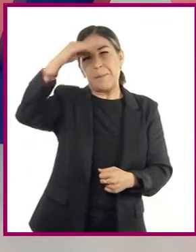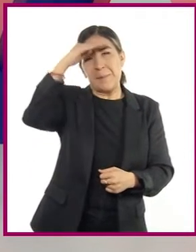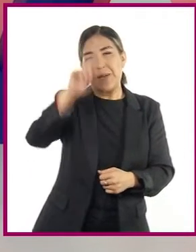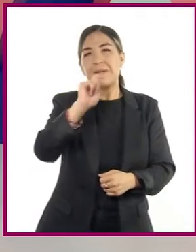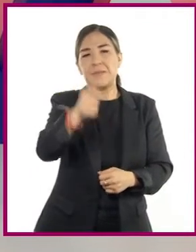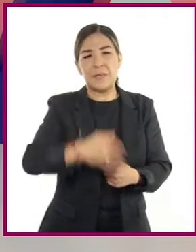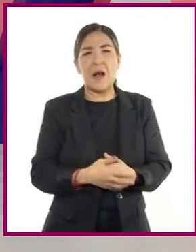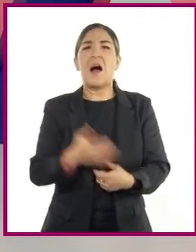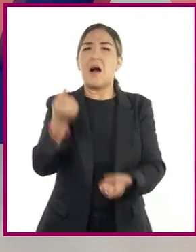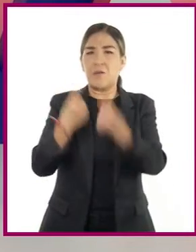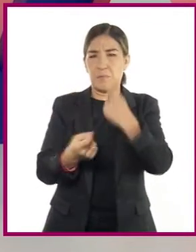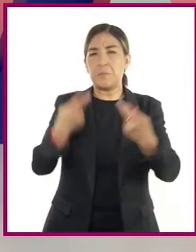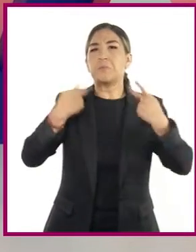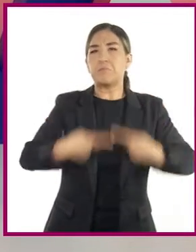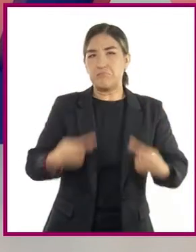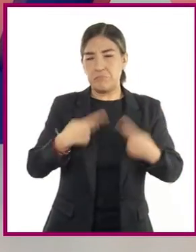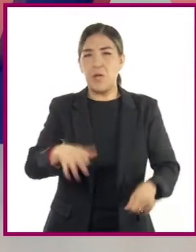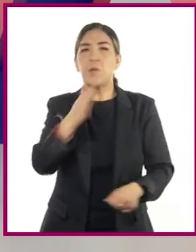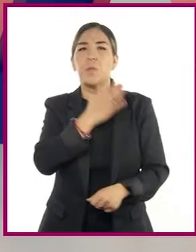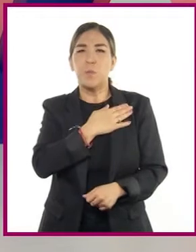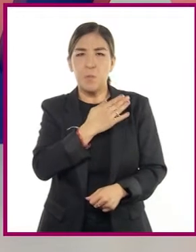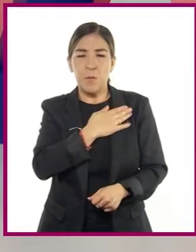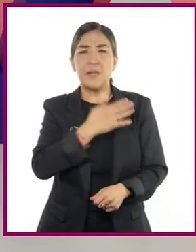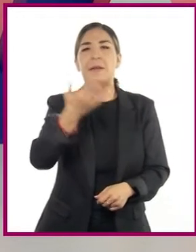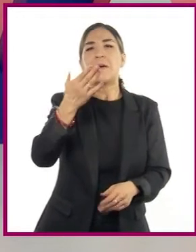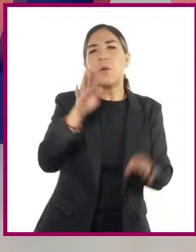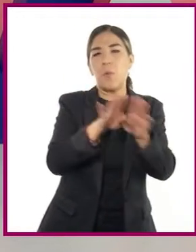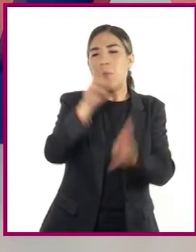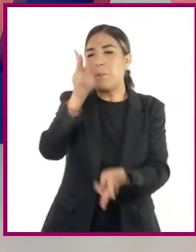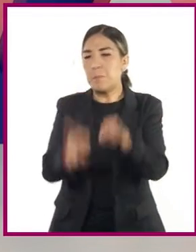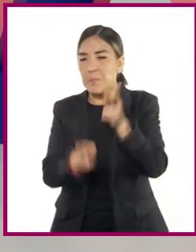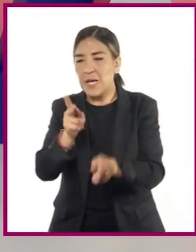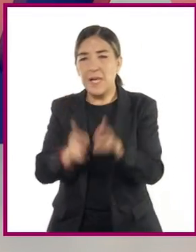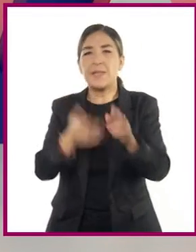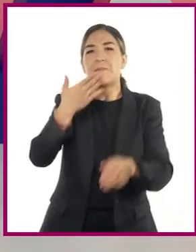hay personas que son buenas para calmar a los demás y